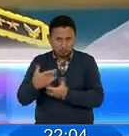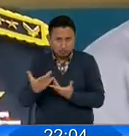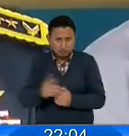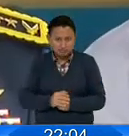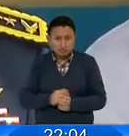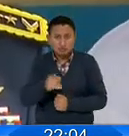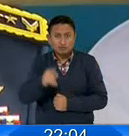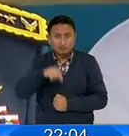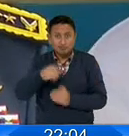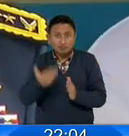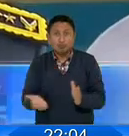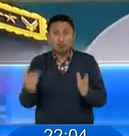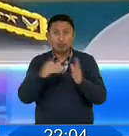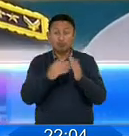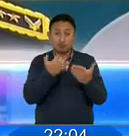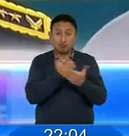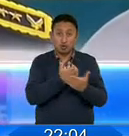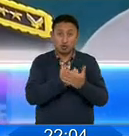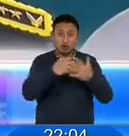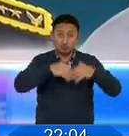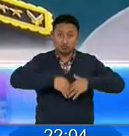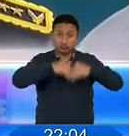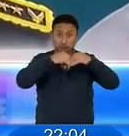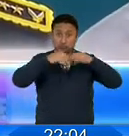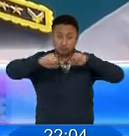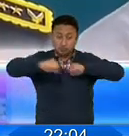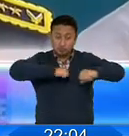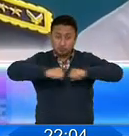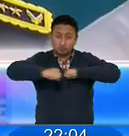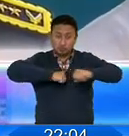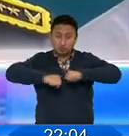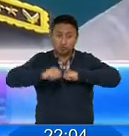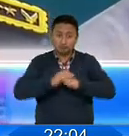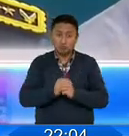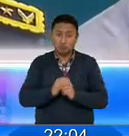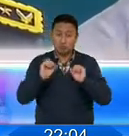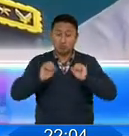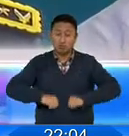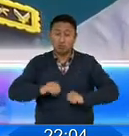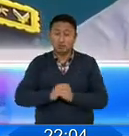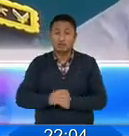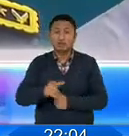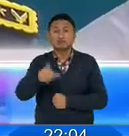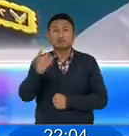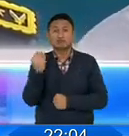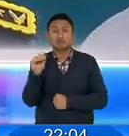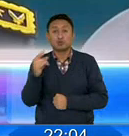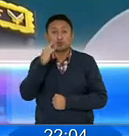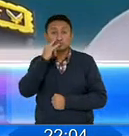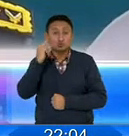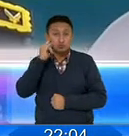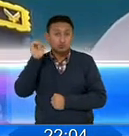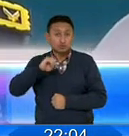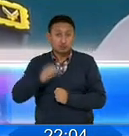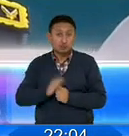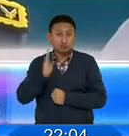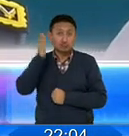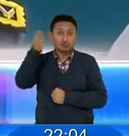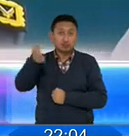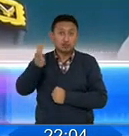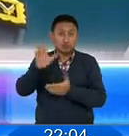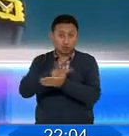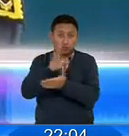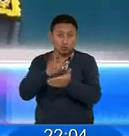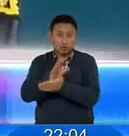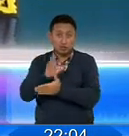se reactive la economía, para que puedan los jóvenes y niños ir con tranquilidad a las